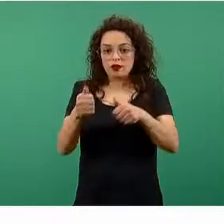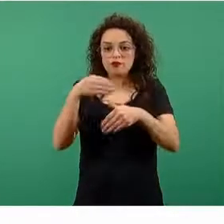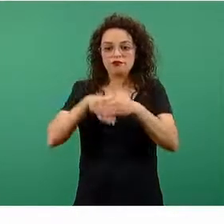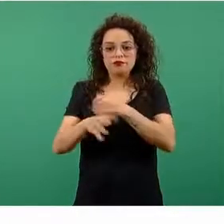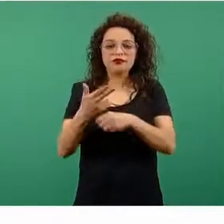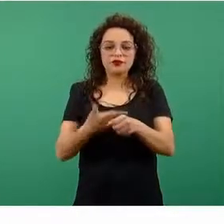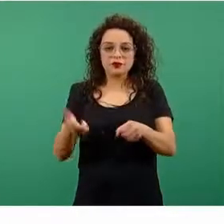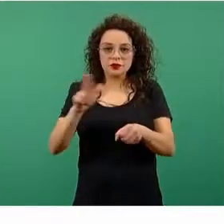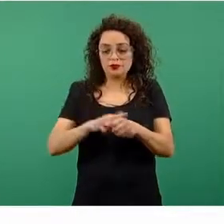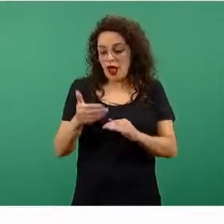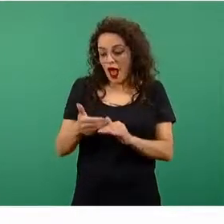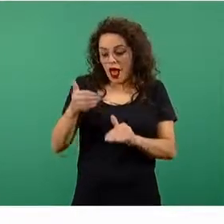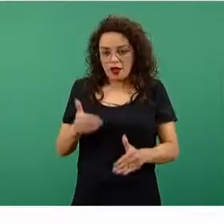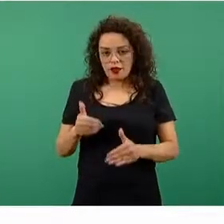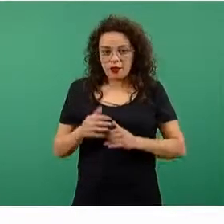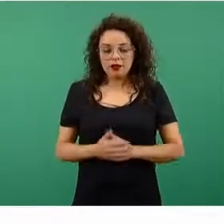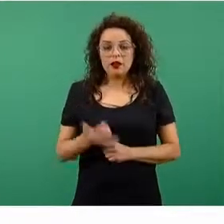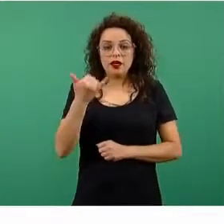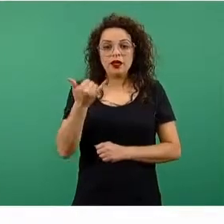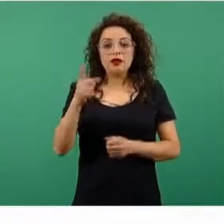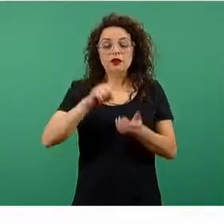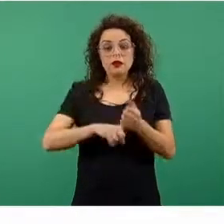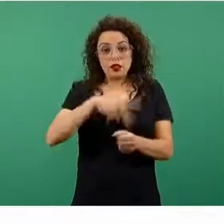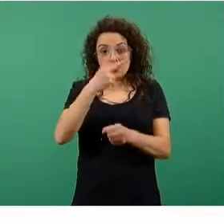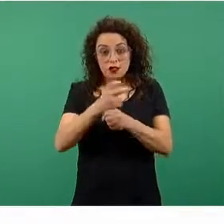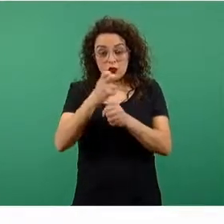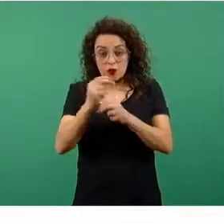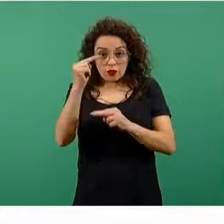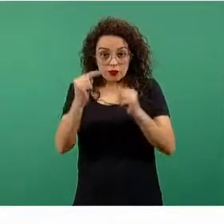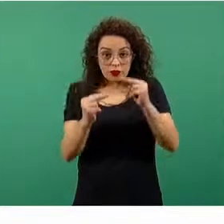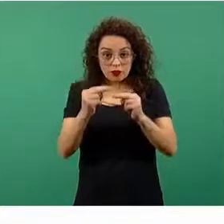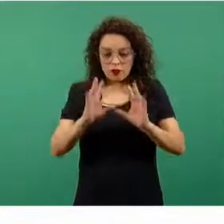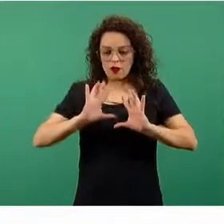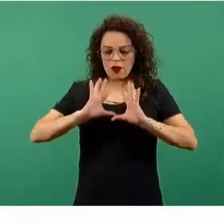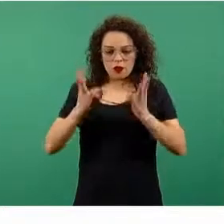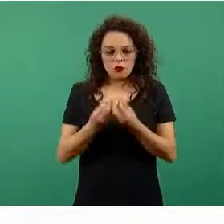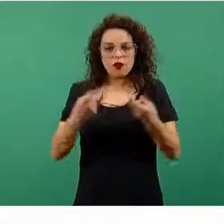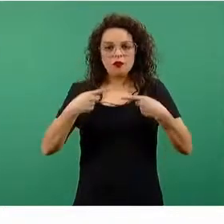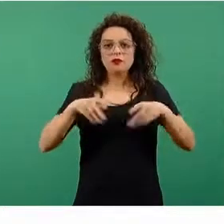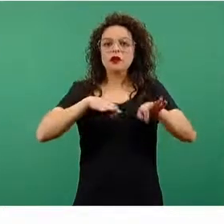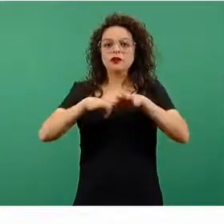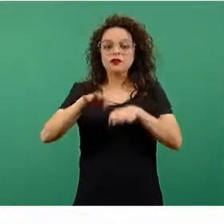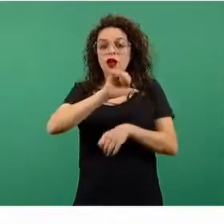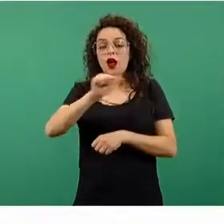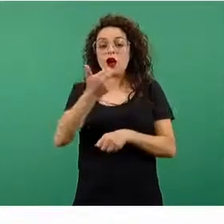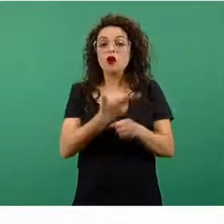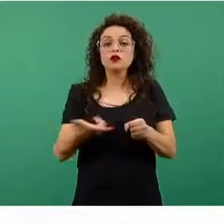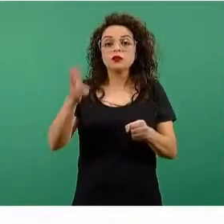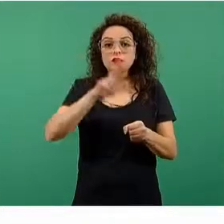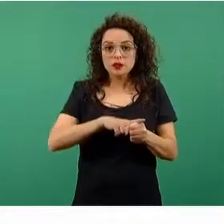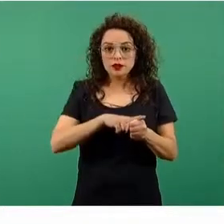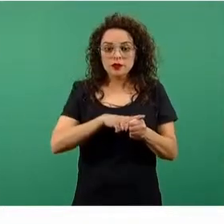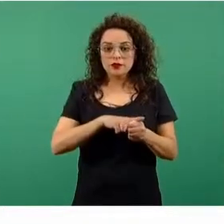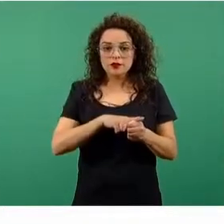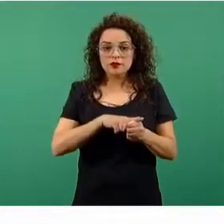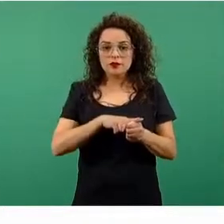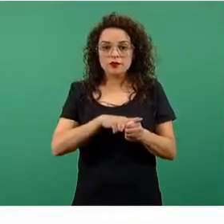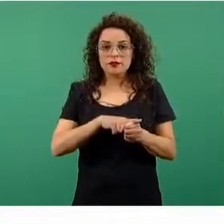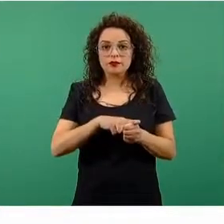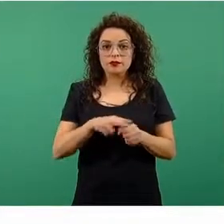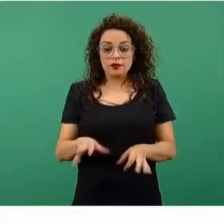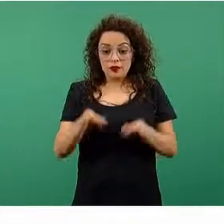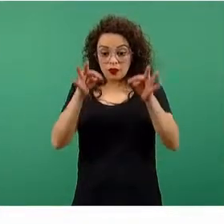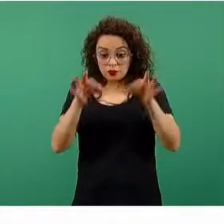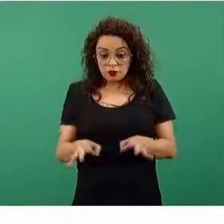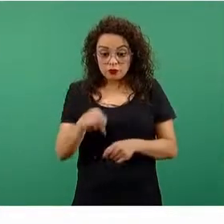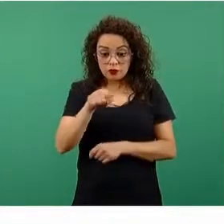Y también el personal de segunda línea es el conjunto de personas profesionales de la salud que no necesariamente están en unidades